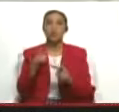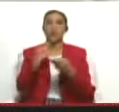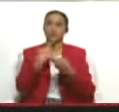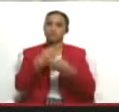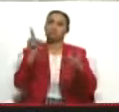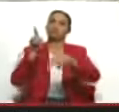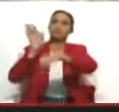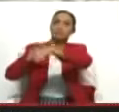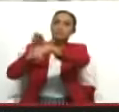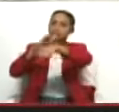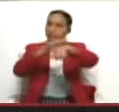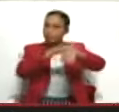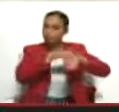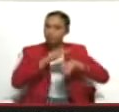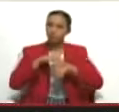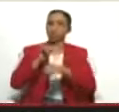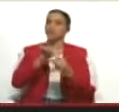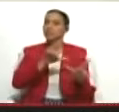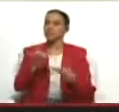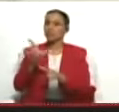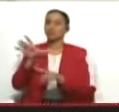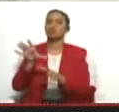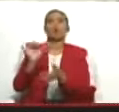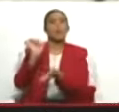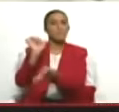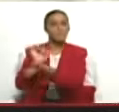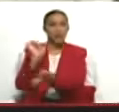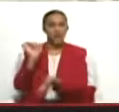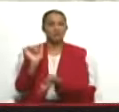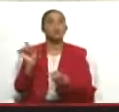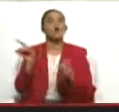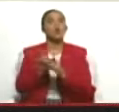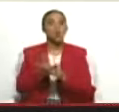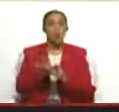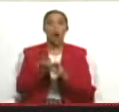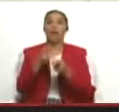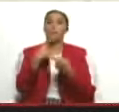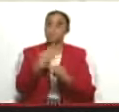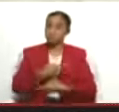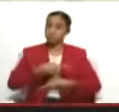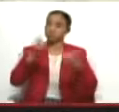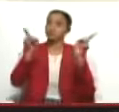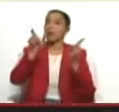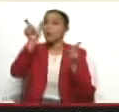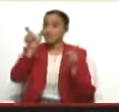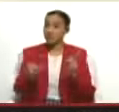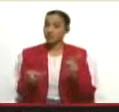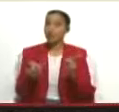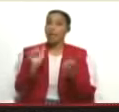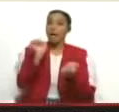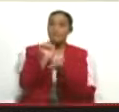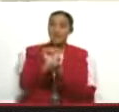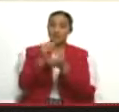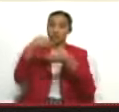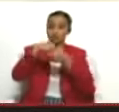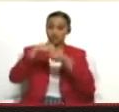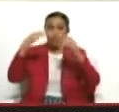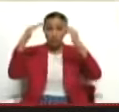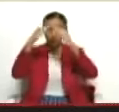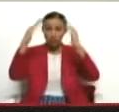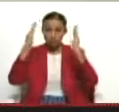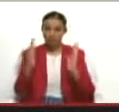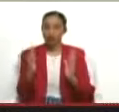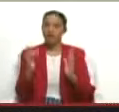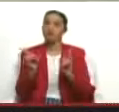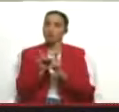comunica Igualmente la presentación de esa persona ante los órganos jurisdiccionales